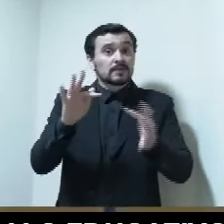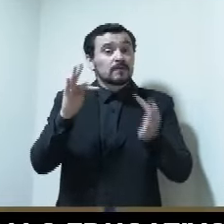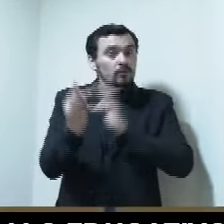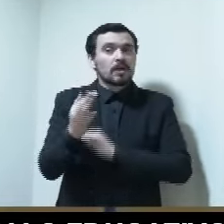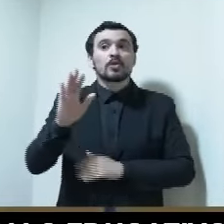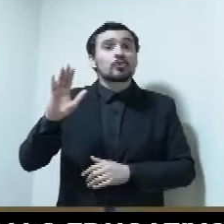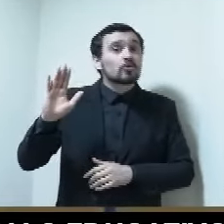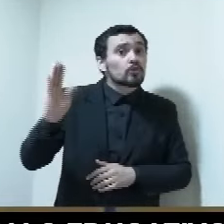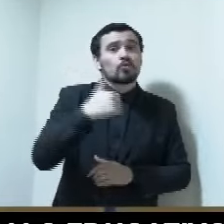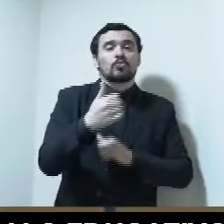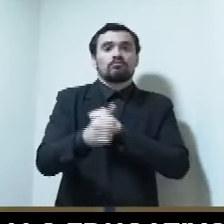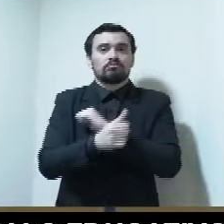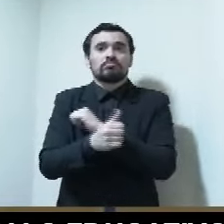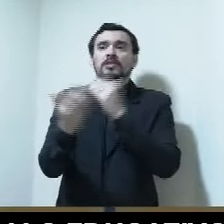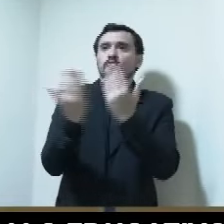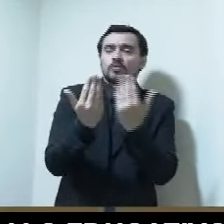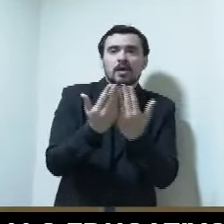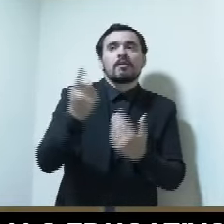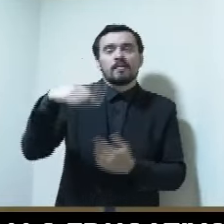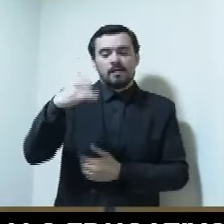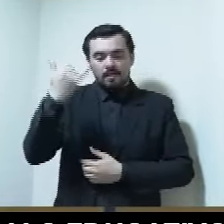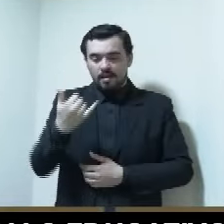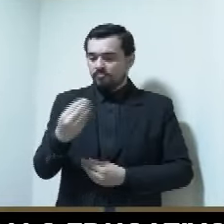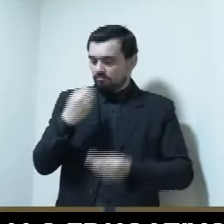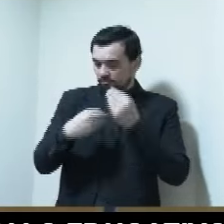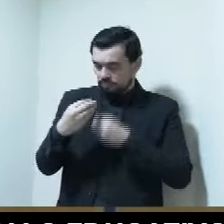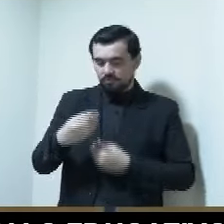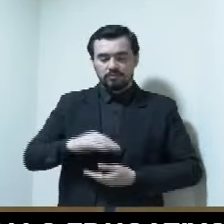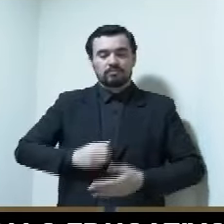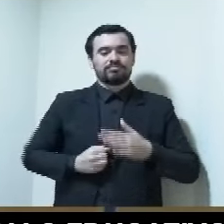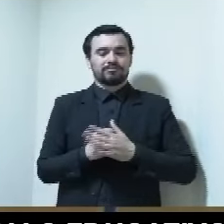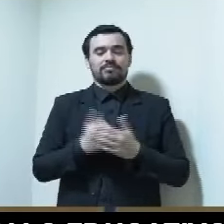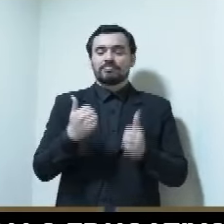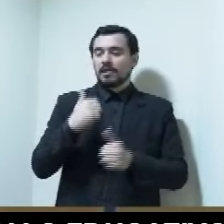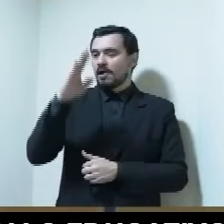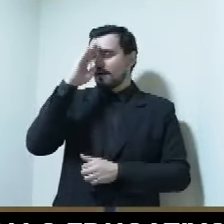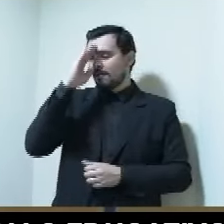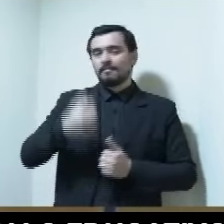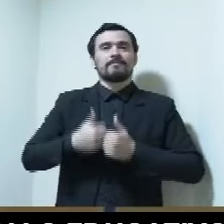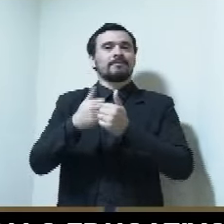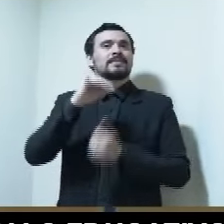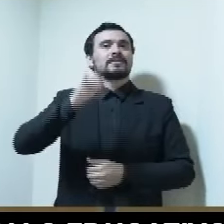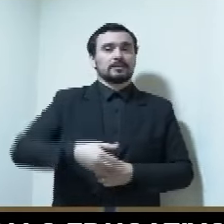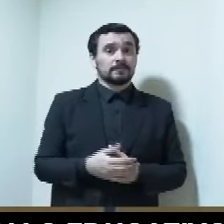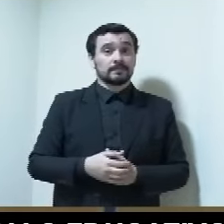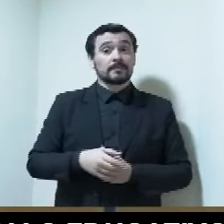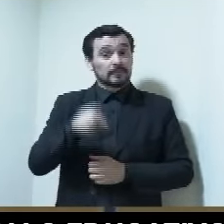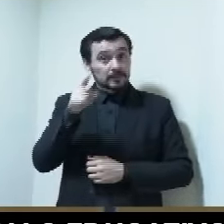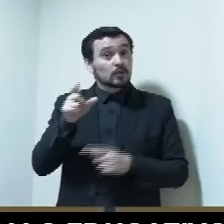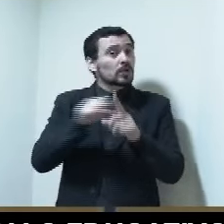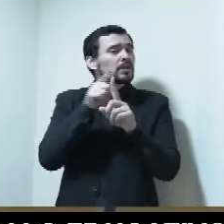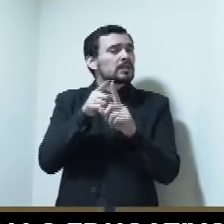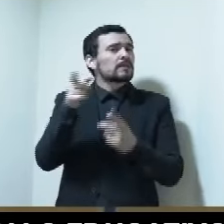que todos los estudiantes tengan las condiciones básicas necesarias para aprender y crecer. En línea con el noble objetivo de este